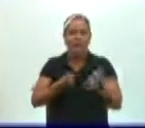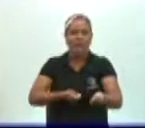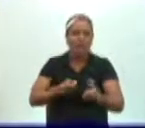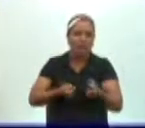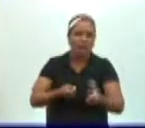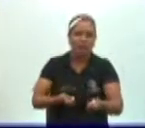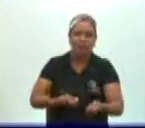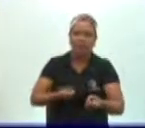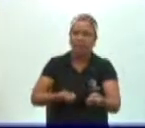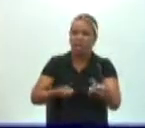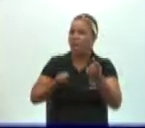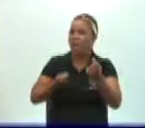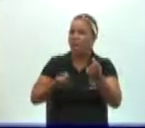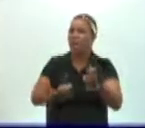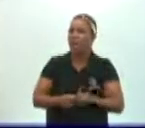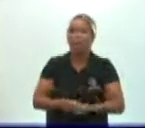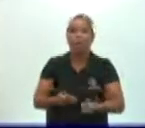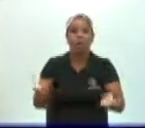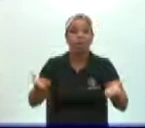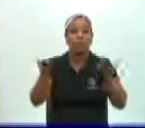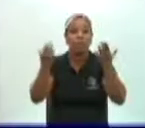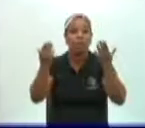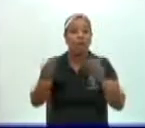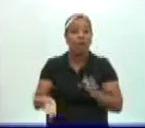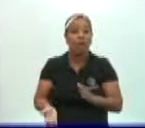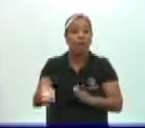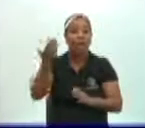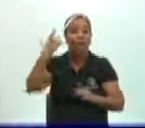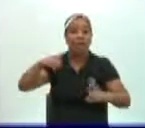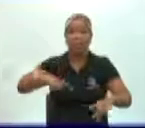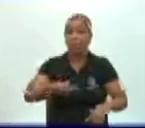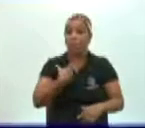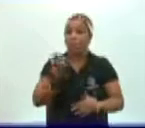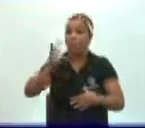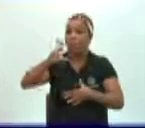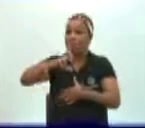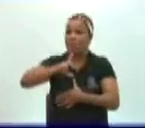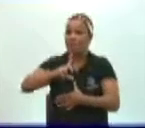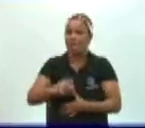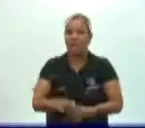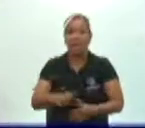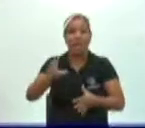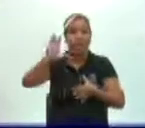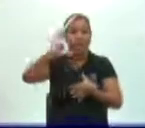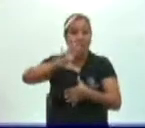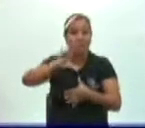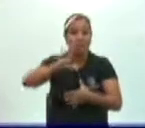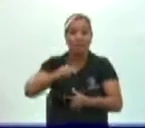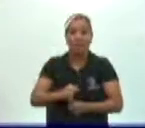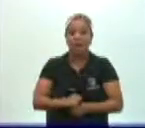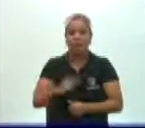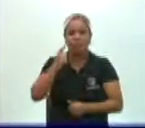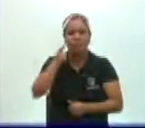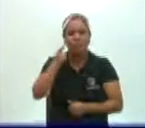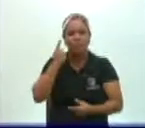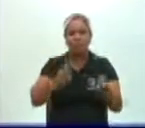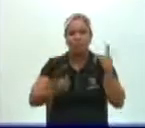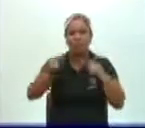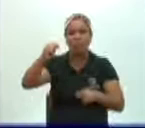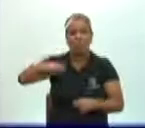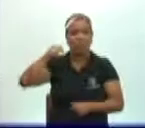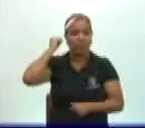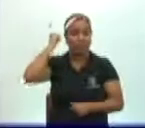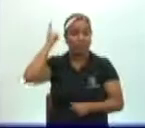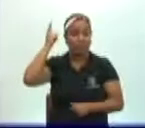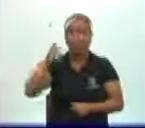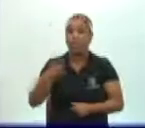en desarrollo y las altas culturas americanas. En el mapa estamos observando algunas de estas ideas que ilustran precisamente